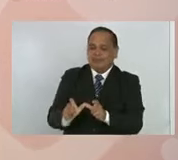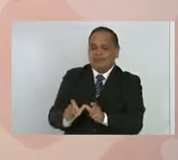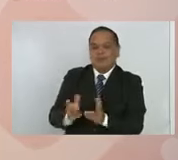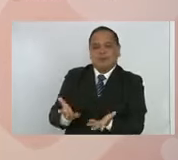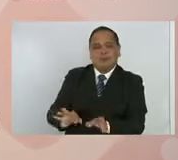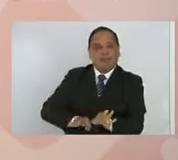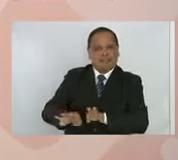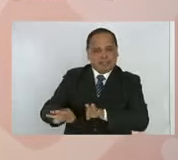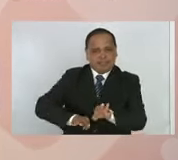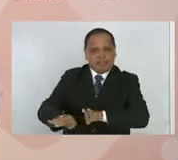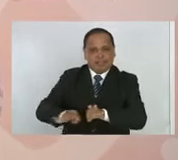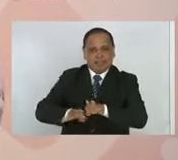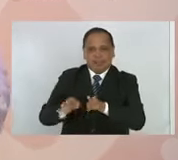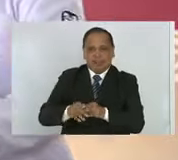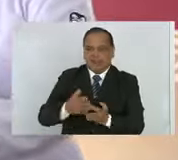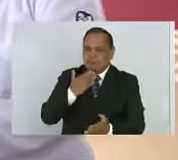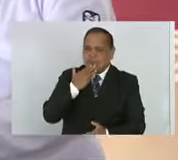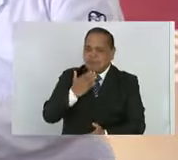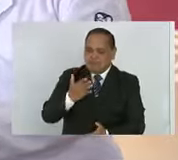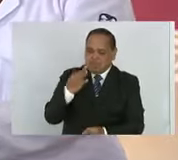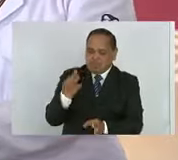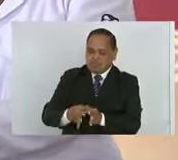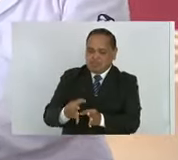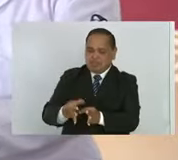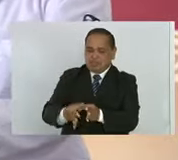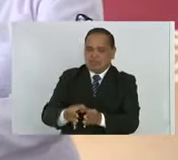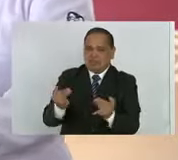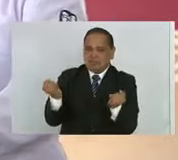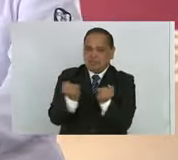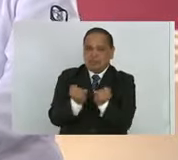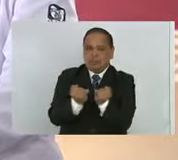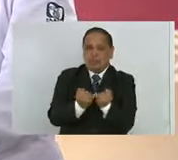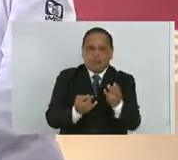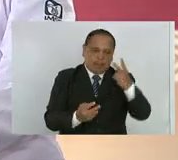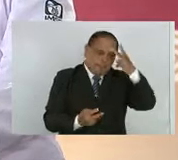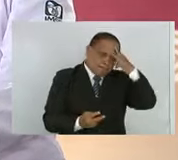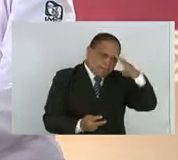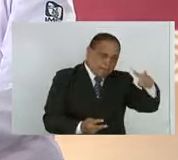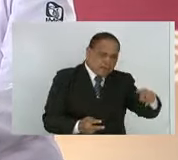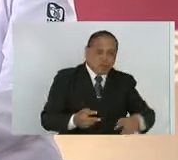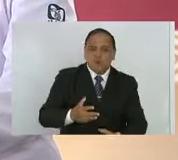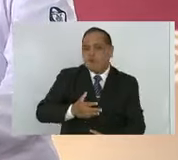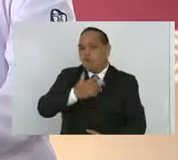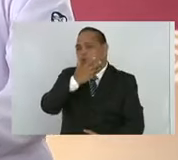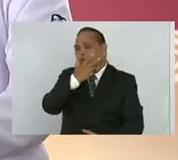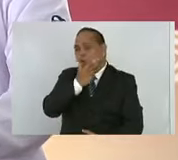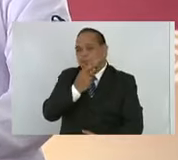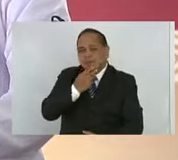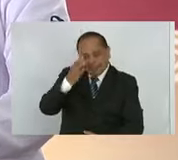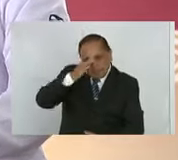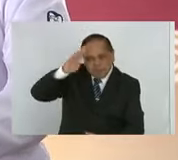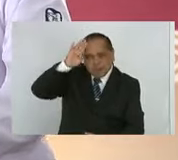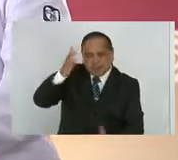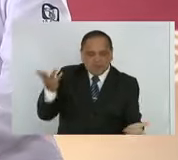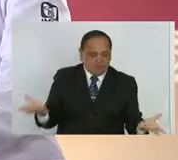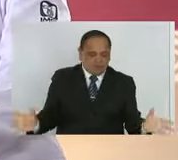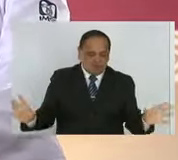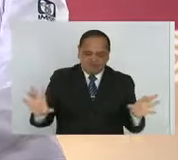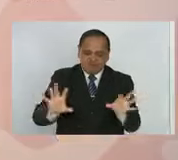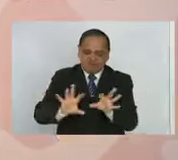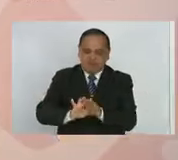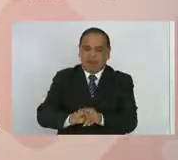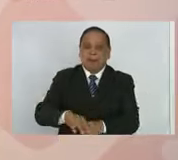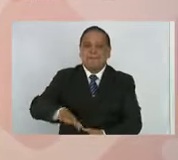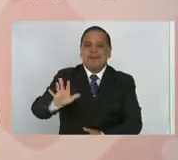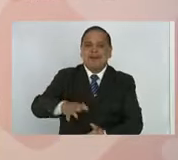labor multidisciplinaria y el esfuerzo conjunto entre mexicanos y cubanos, hemos podido ser partícipes de páginas hermosas y humanas.